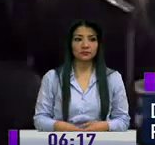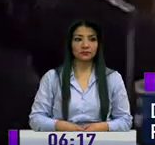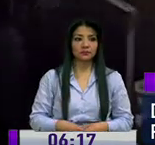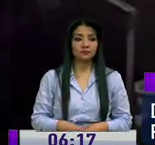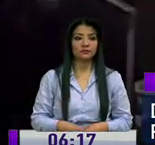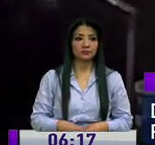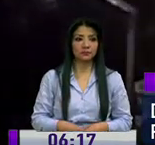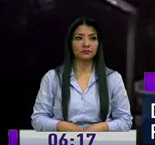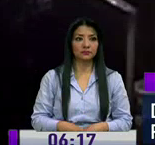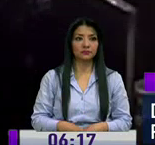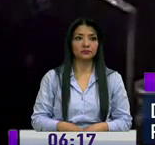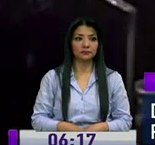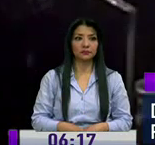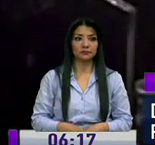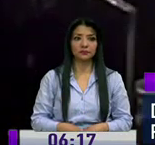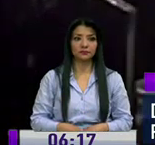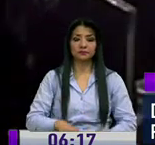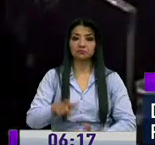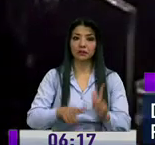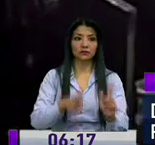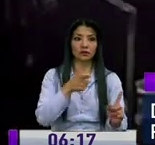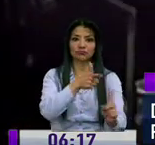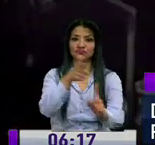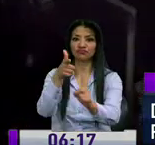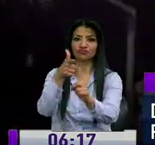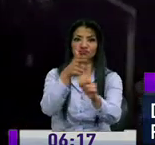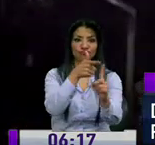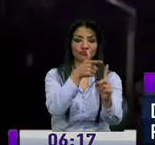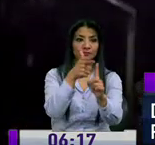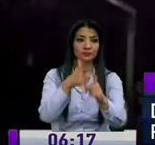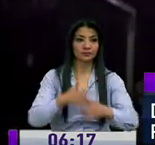y amenazaron de muerte a todos los presentes.